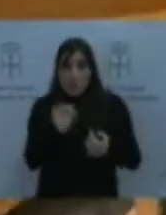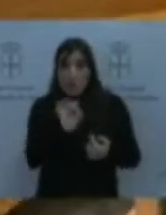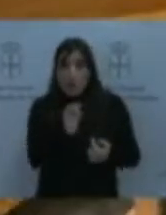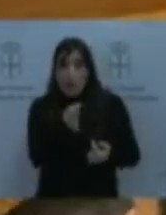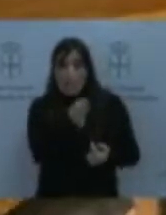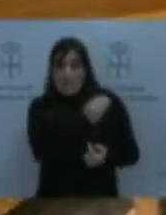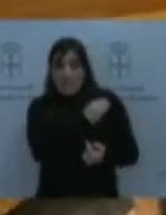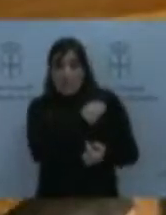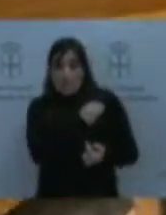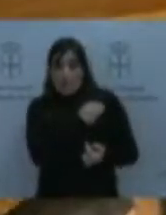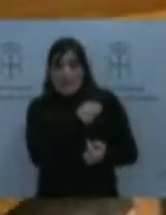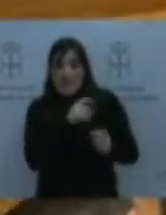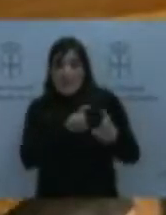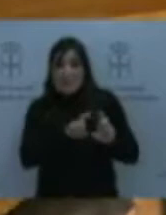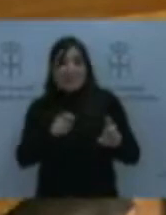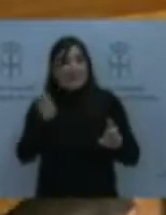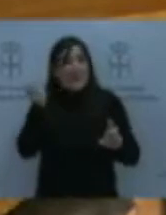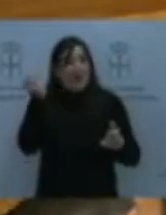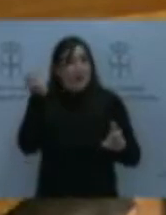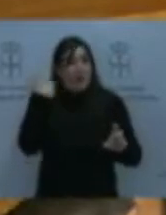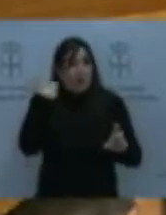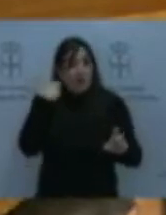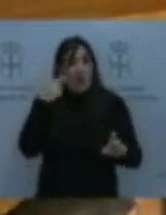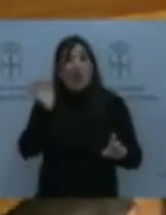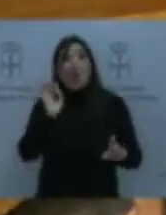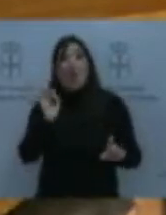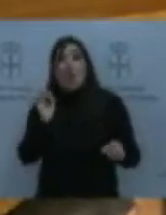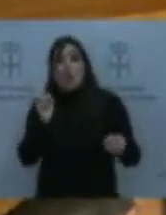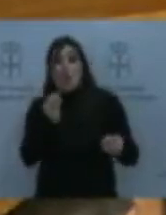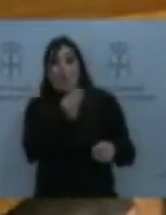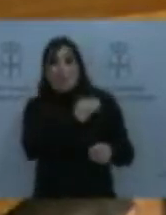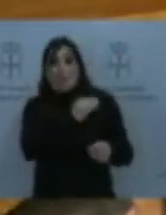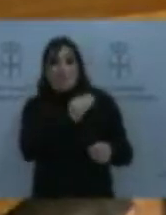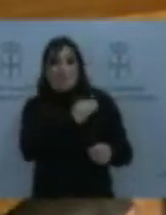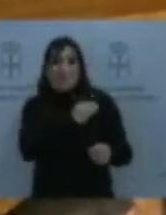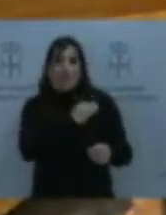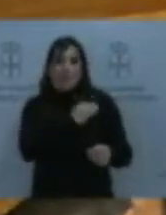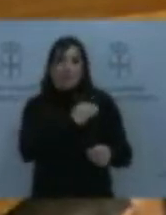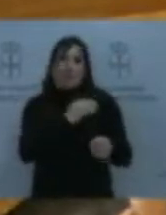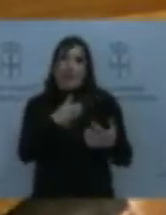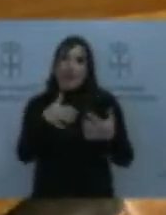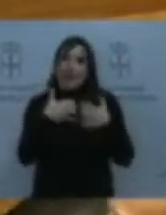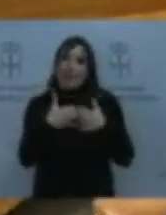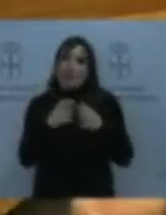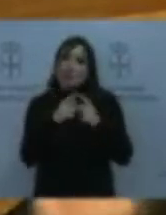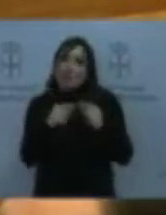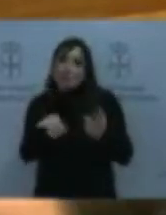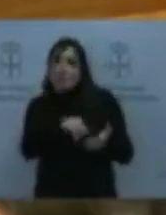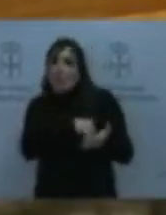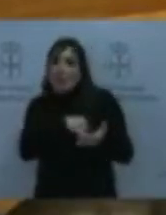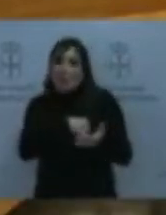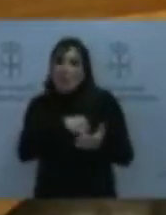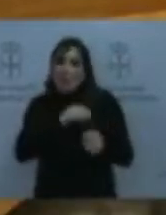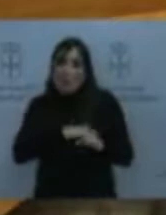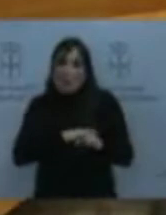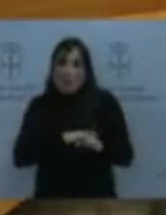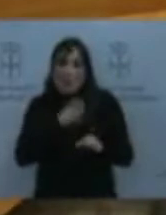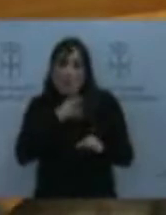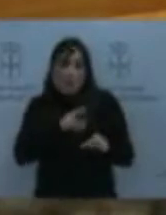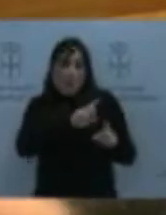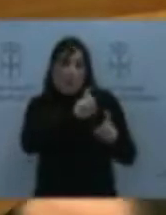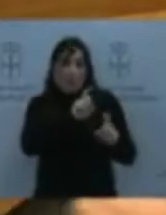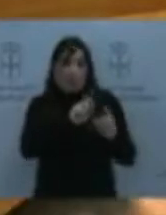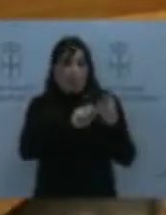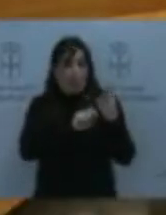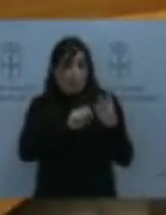vulnerabilidad de la industria asturiana, porque es que no es lo mismo. Mire, en Asturias hay sectores vulnerables que están sometidos